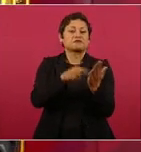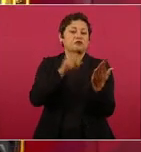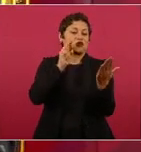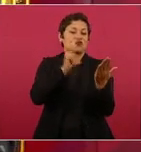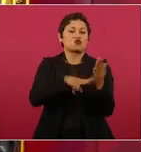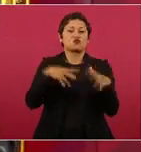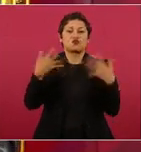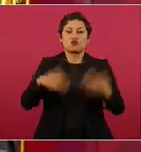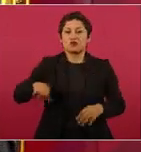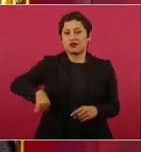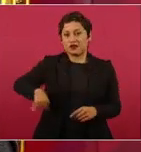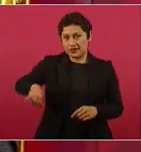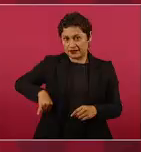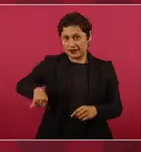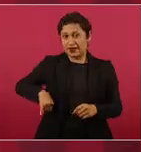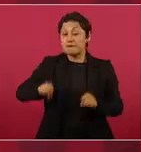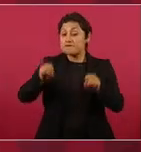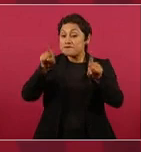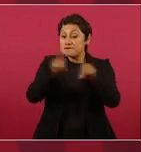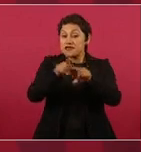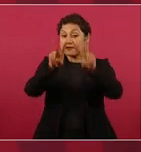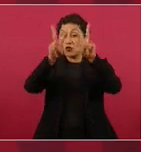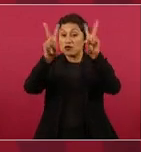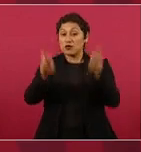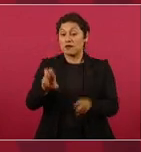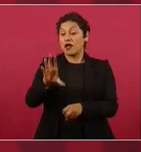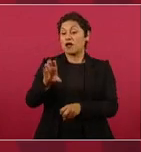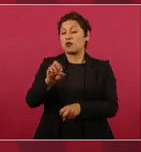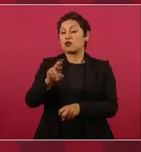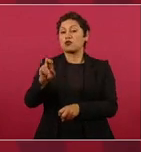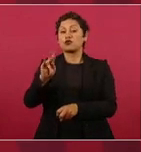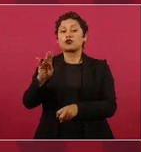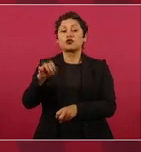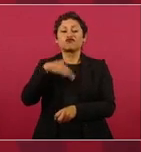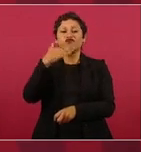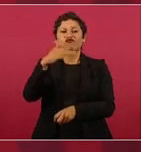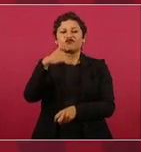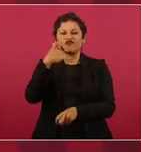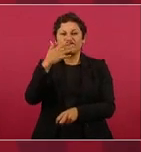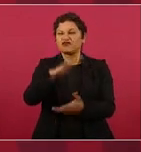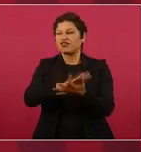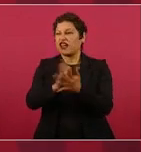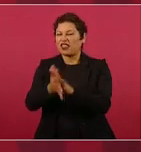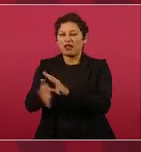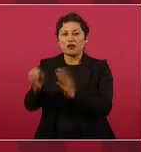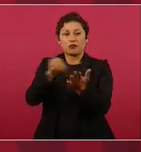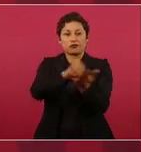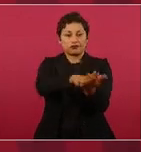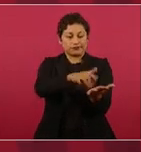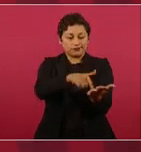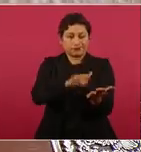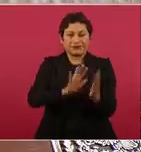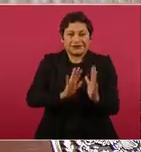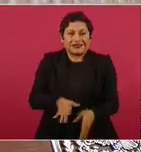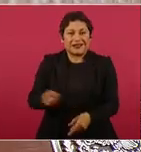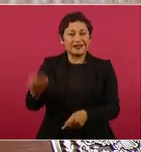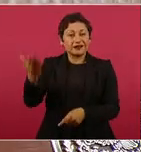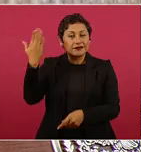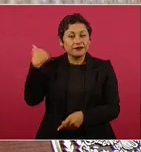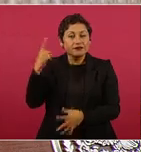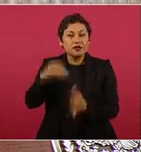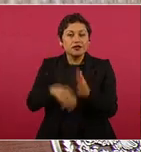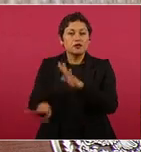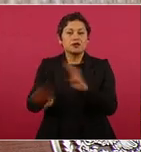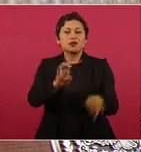Y hablaba de la corrupción desde entonces, de los años 40, como el